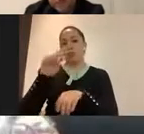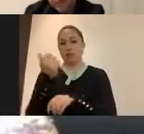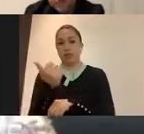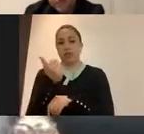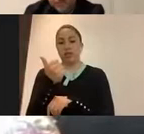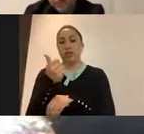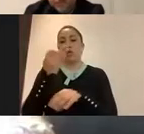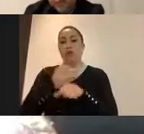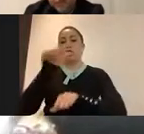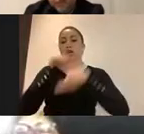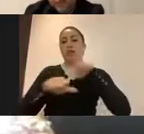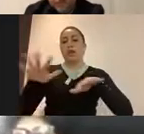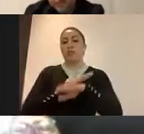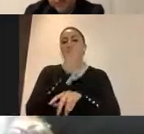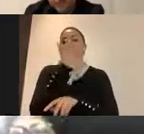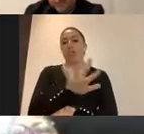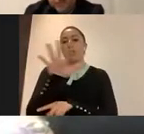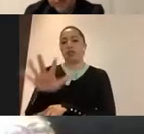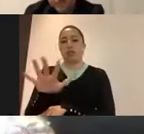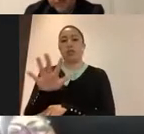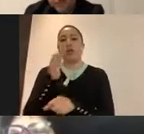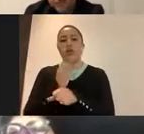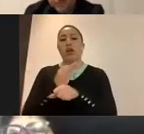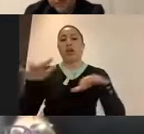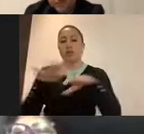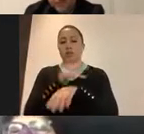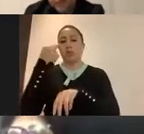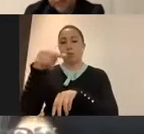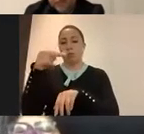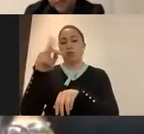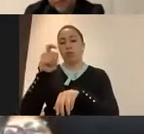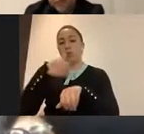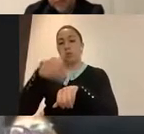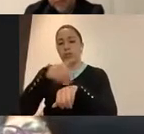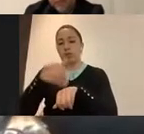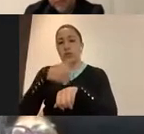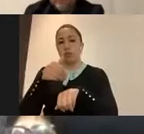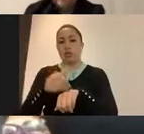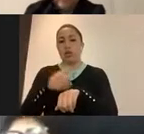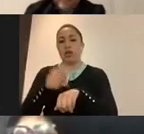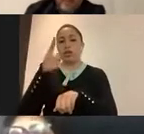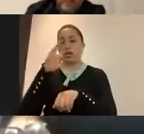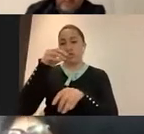a ser el 55. Ahorita haremos la modificación. Y es respecto